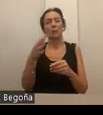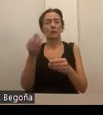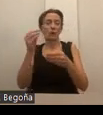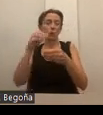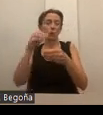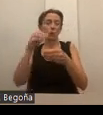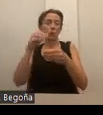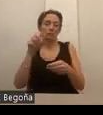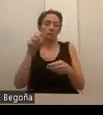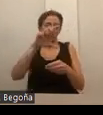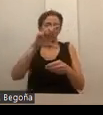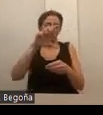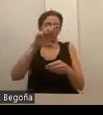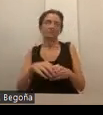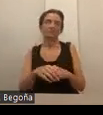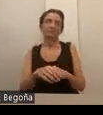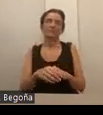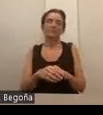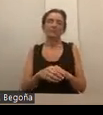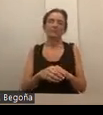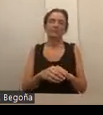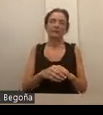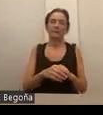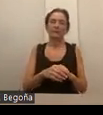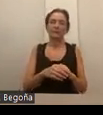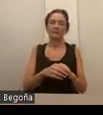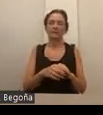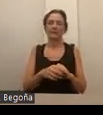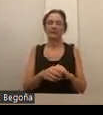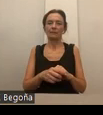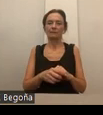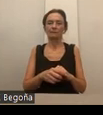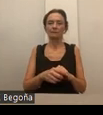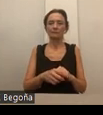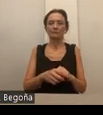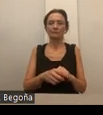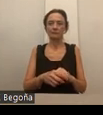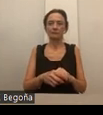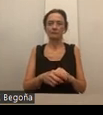de esta charla. El ProBalance y el Super Omega.